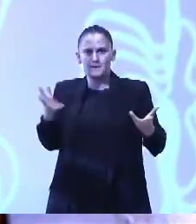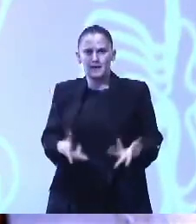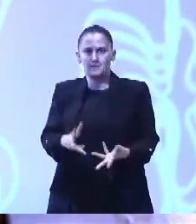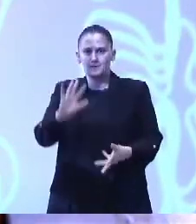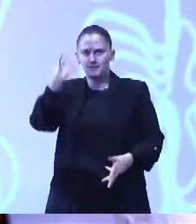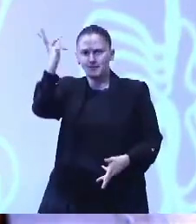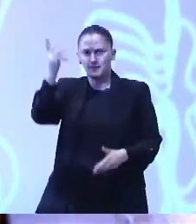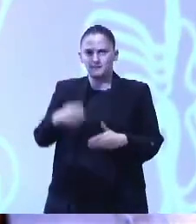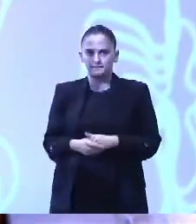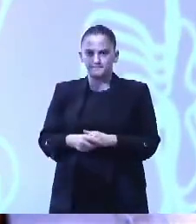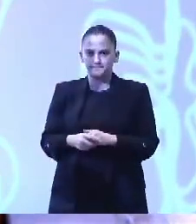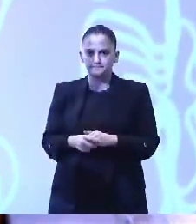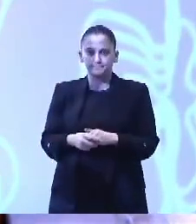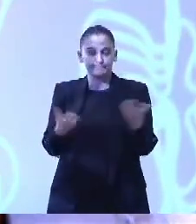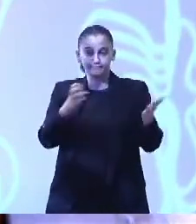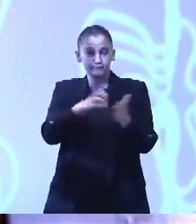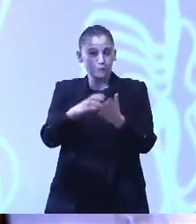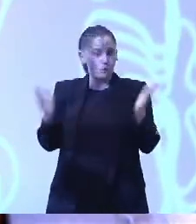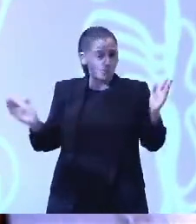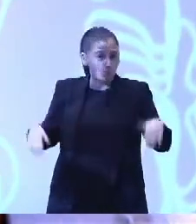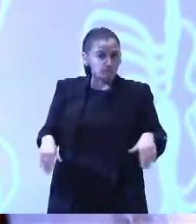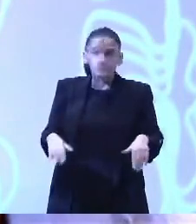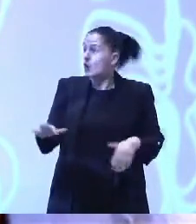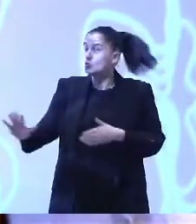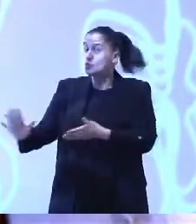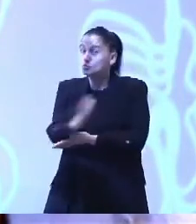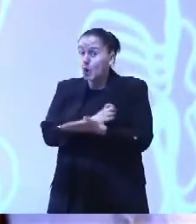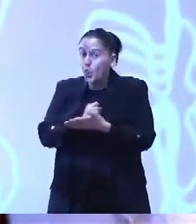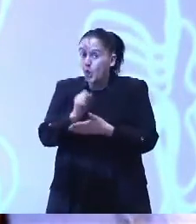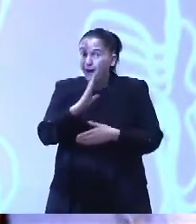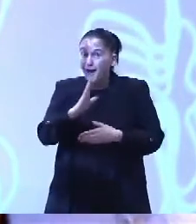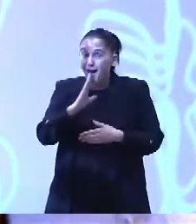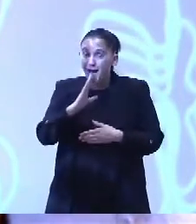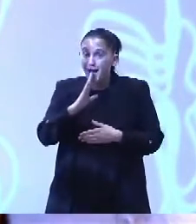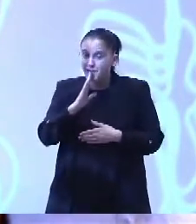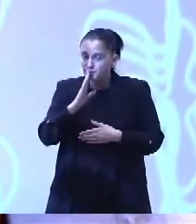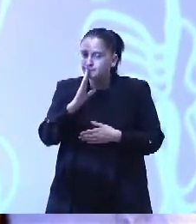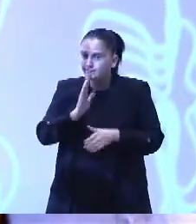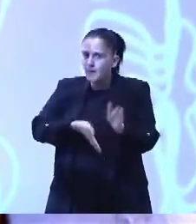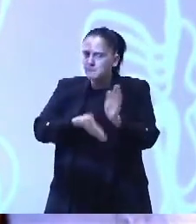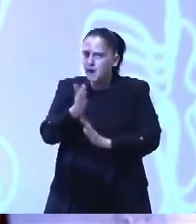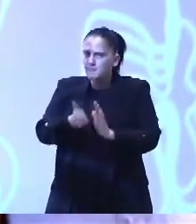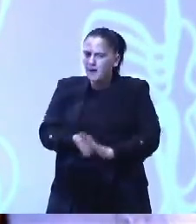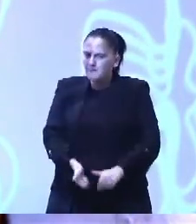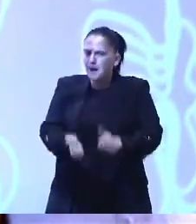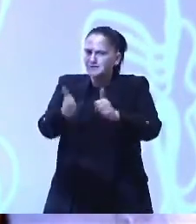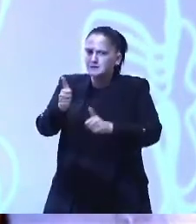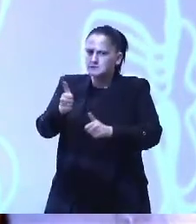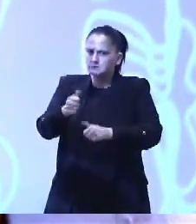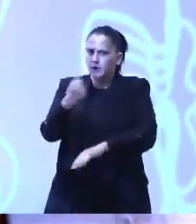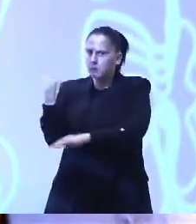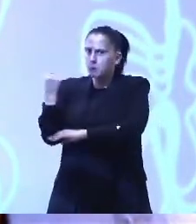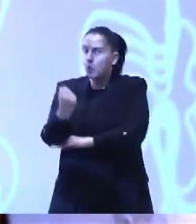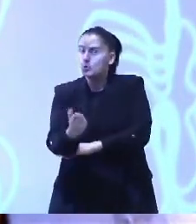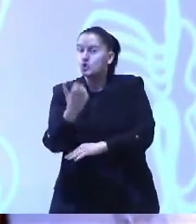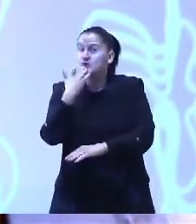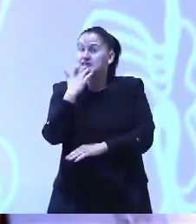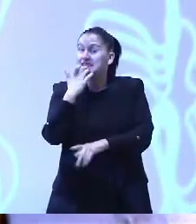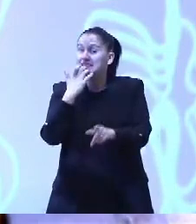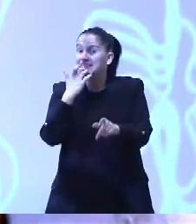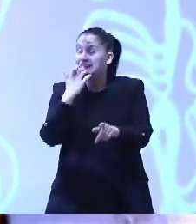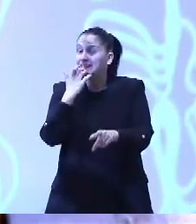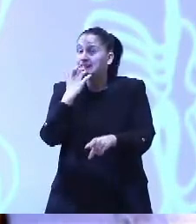emergencia climática. Y sin duda alguna, todo eso encontrará una mayor legitimación si no